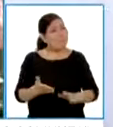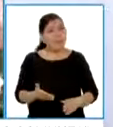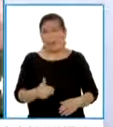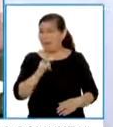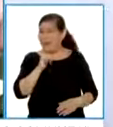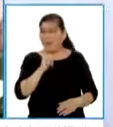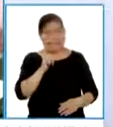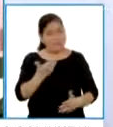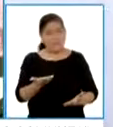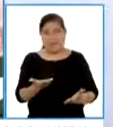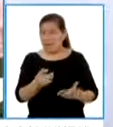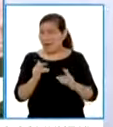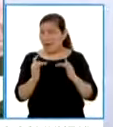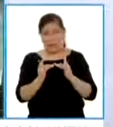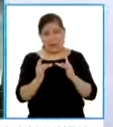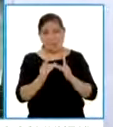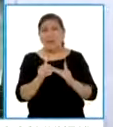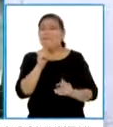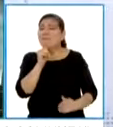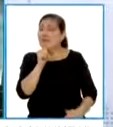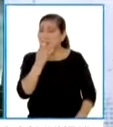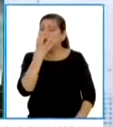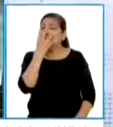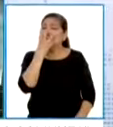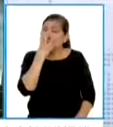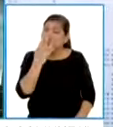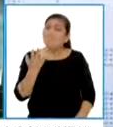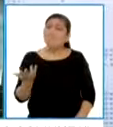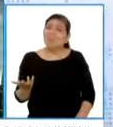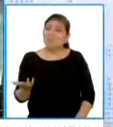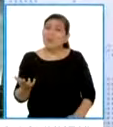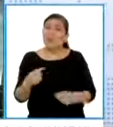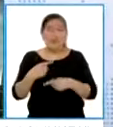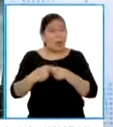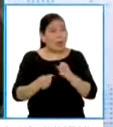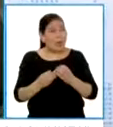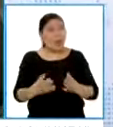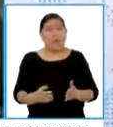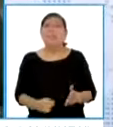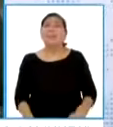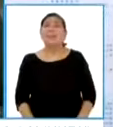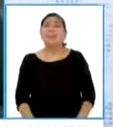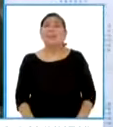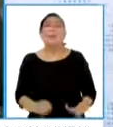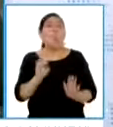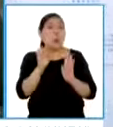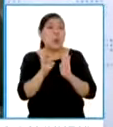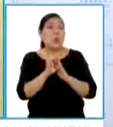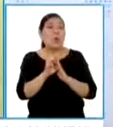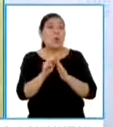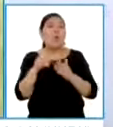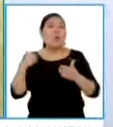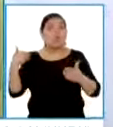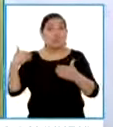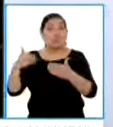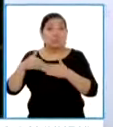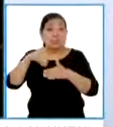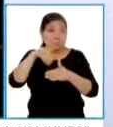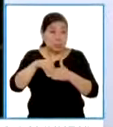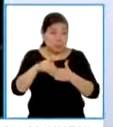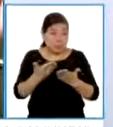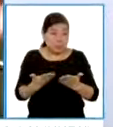por la falta de pronto de una cama, sino de oxígeno, ¿no? Lamentablemente es el drama diario. Defensor, en el caso de las elecciones, se